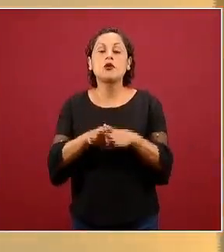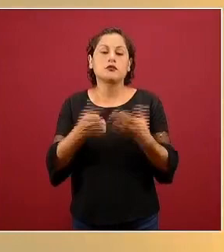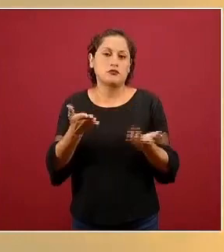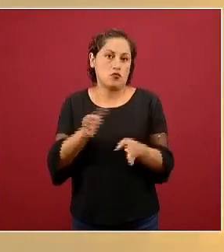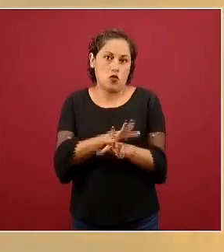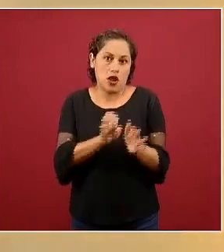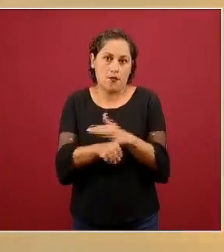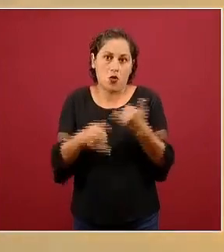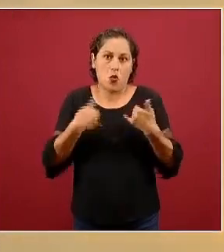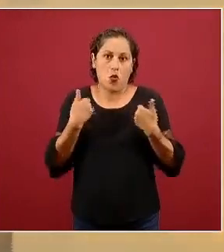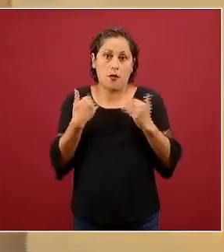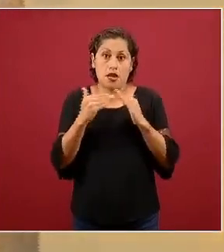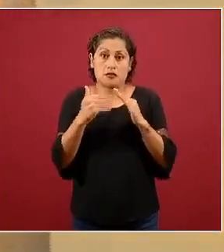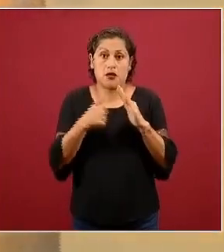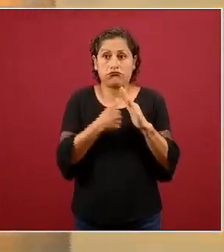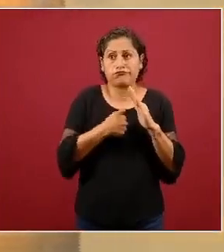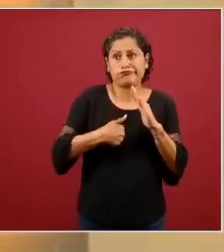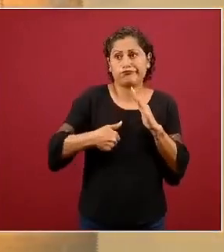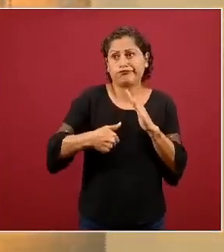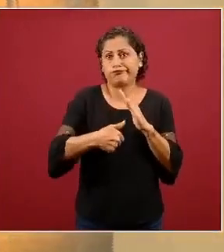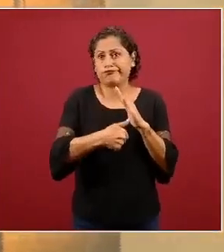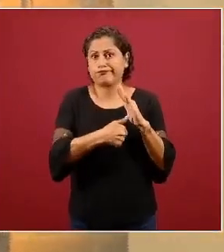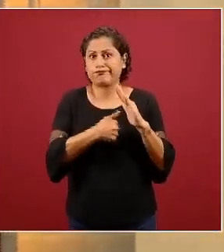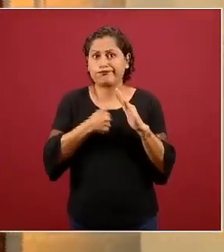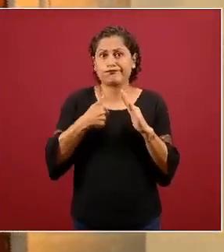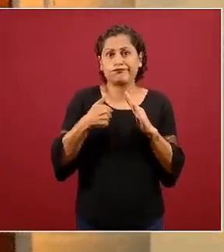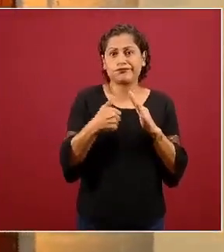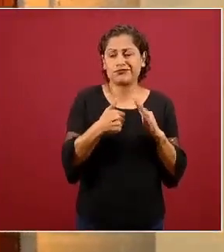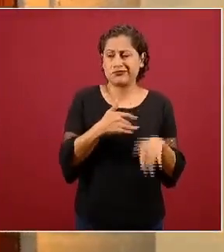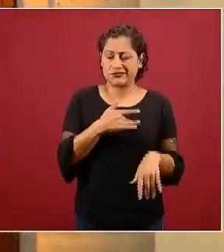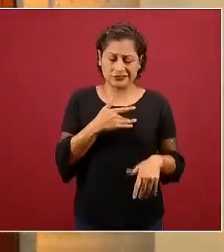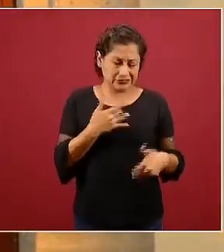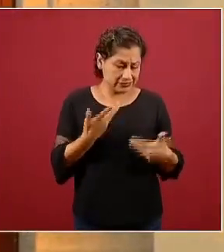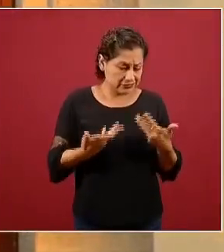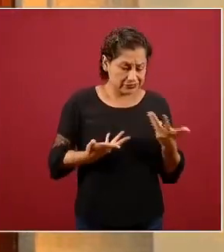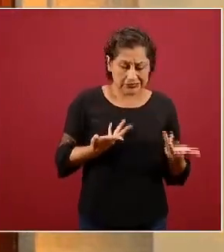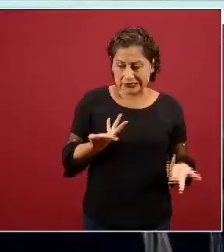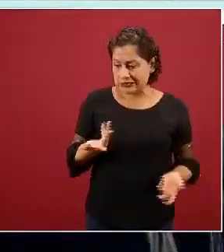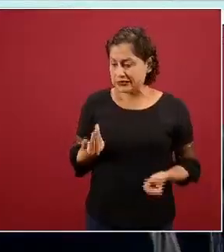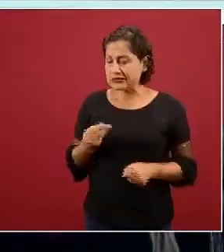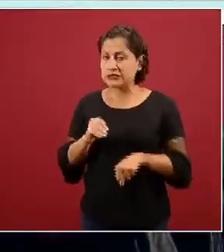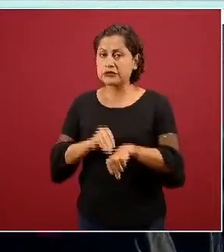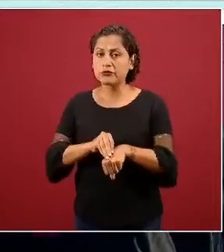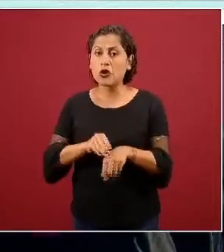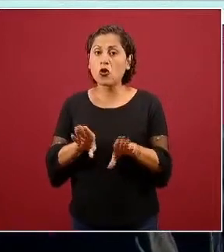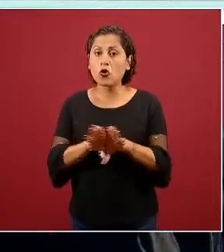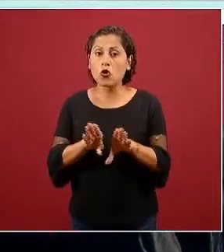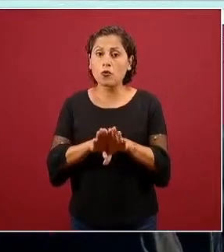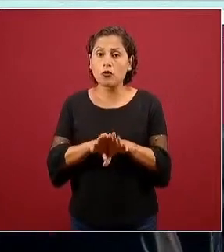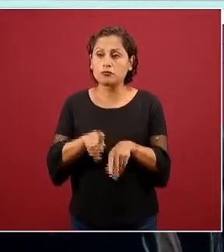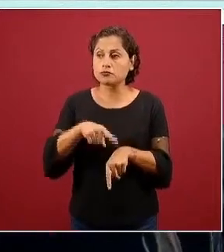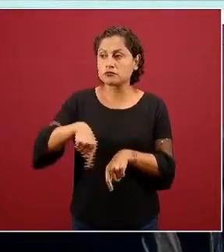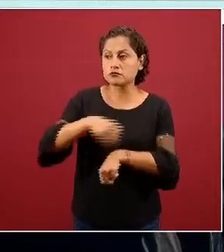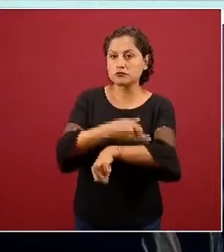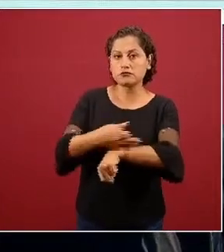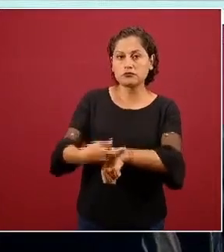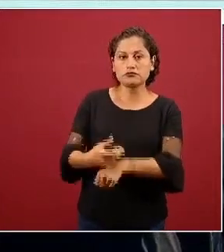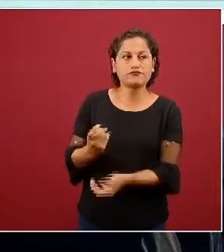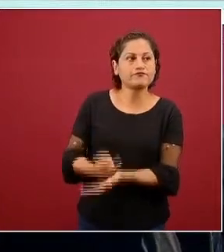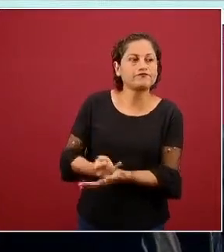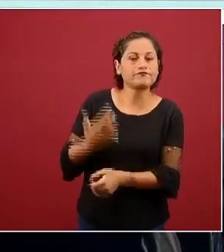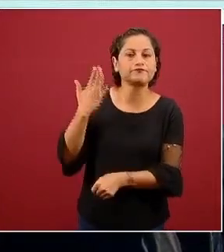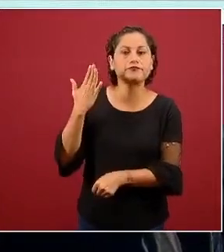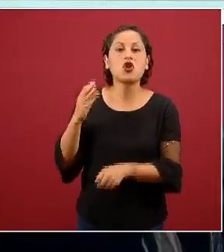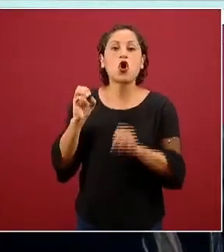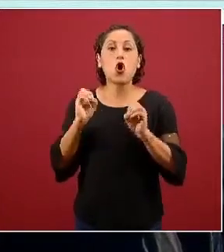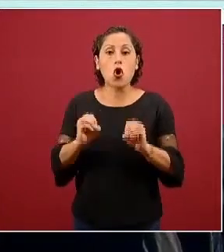empiezan a tener distintas conductas inapropiadas que alteran el equilibrio de la familia y el